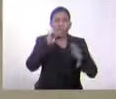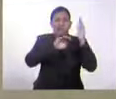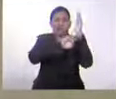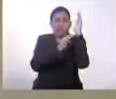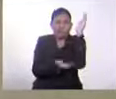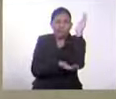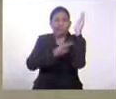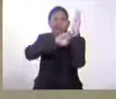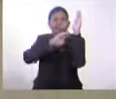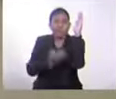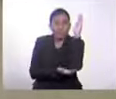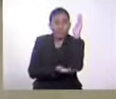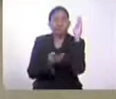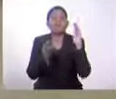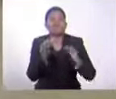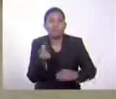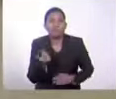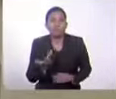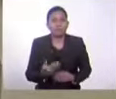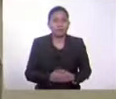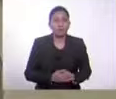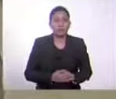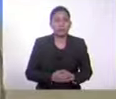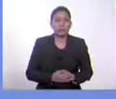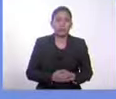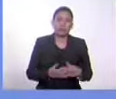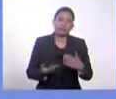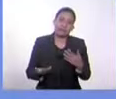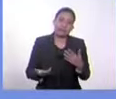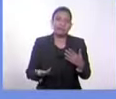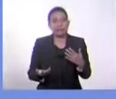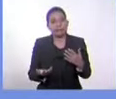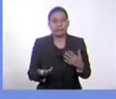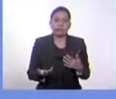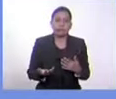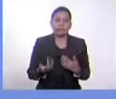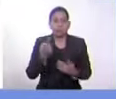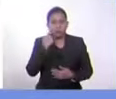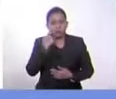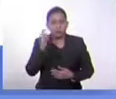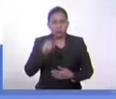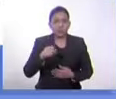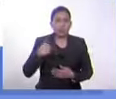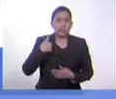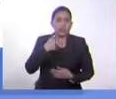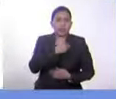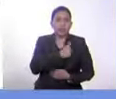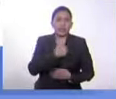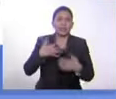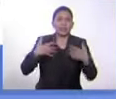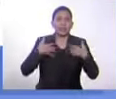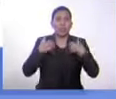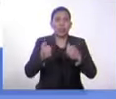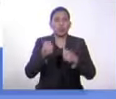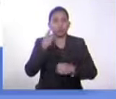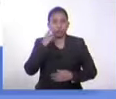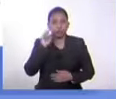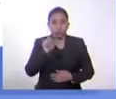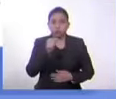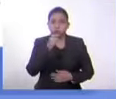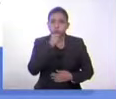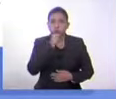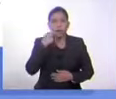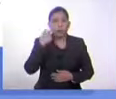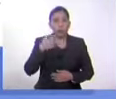país? Claro que sí. Nosotros podemos buscar los datos del MinSal, del Ministerio de Salud en este caso. Por